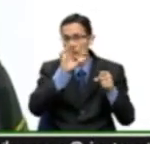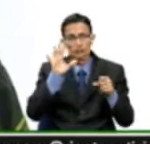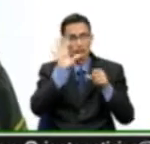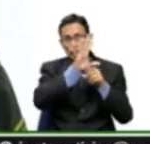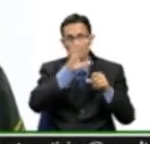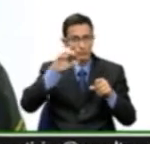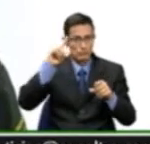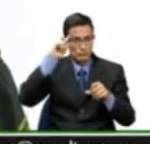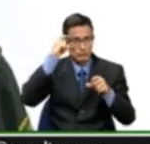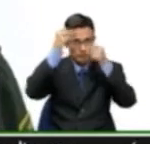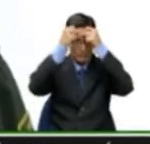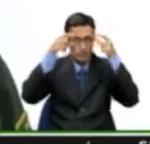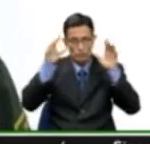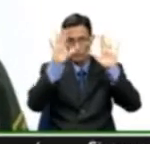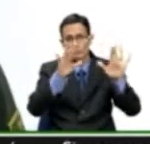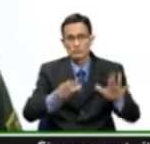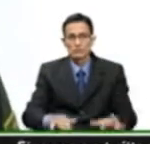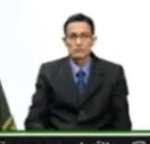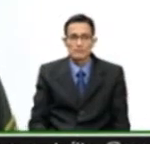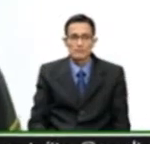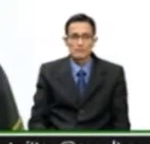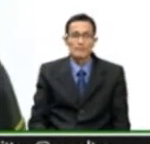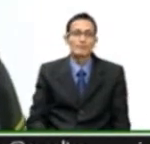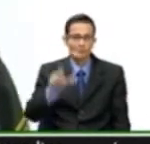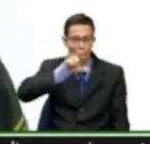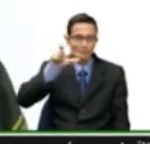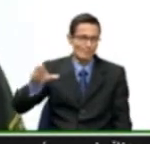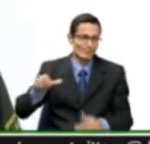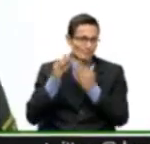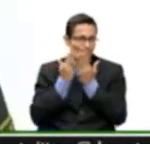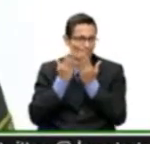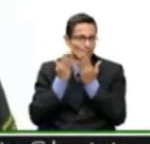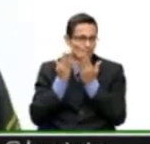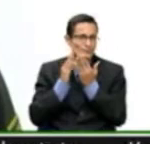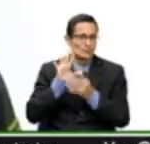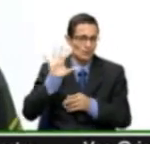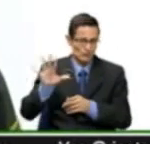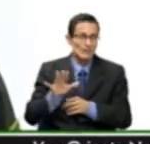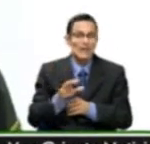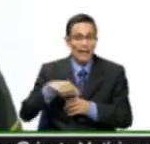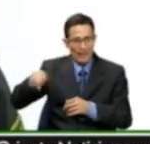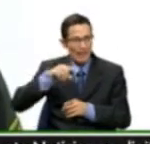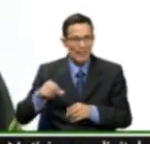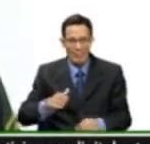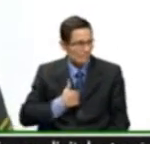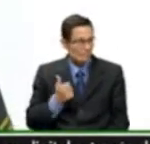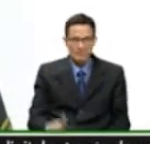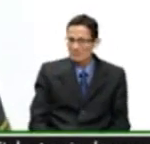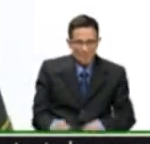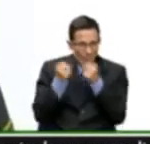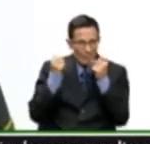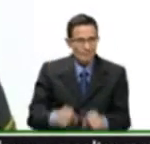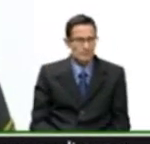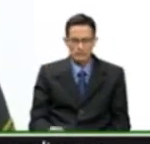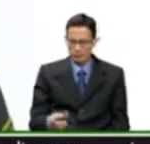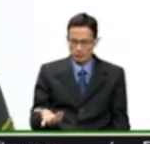estudiantes que toman estas actitudes y que rompen y que rayan también con el buen comportamiento que